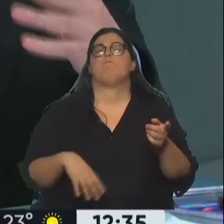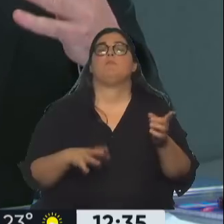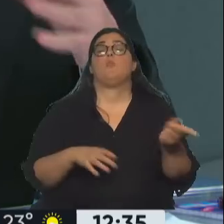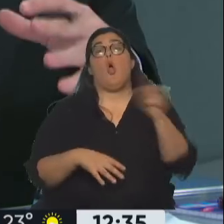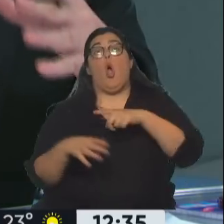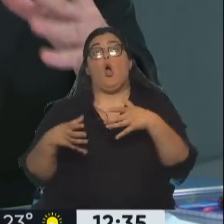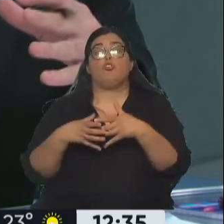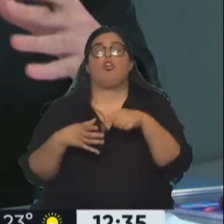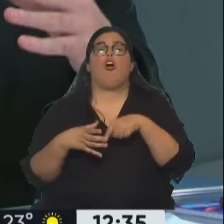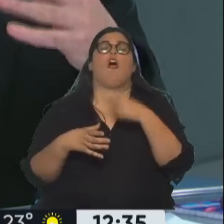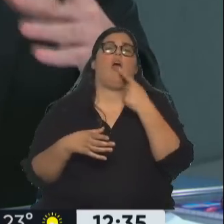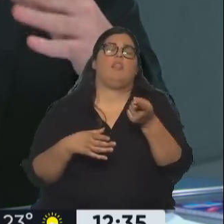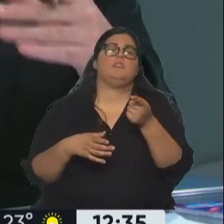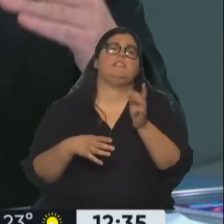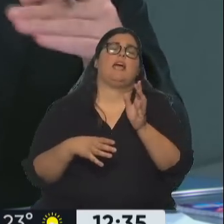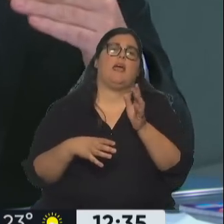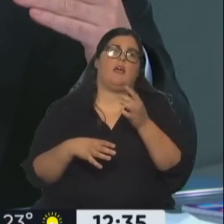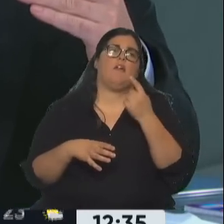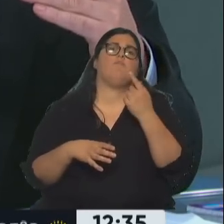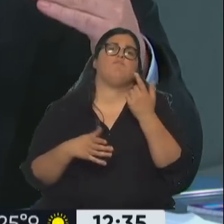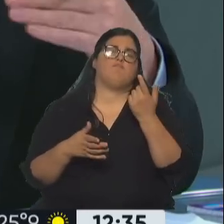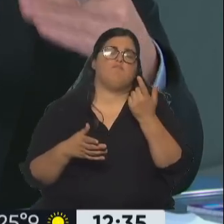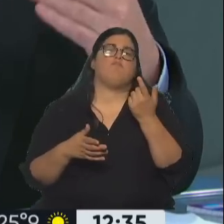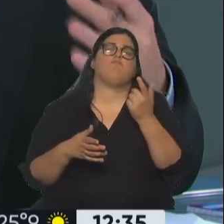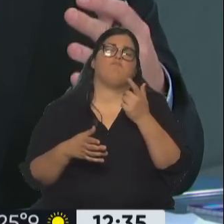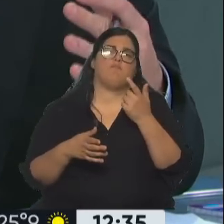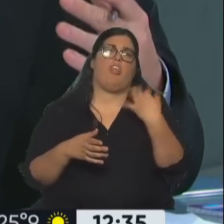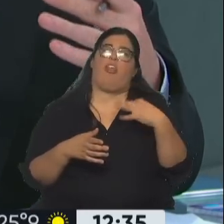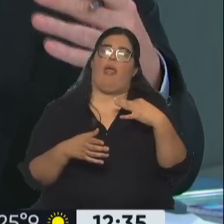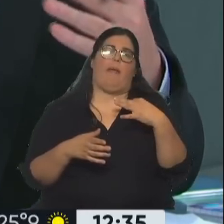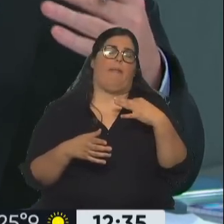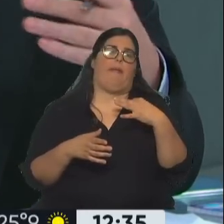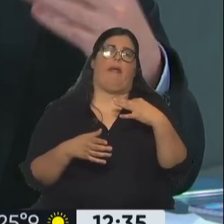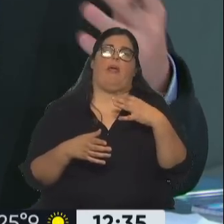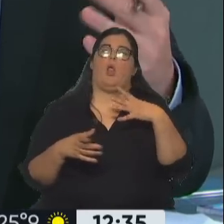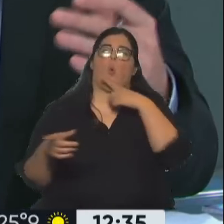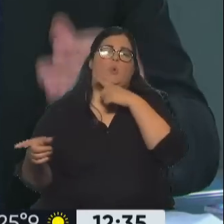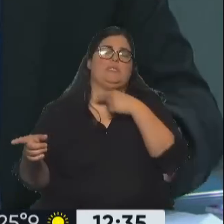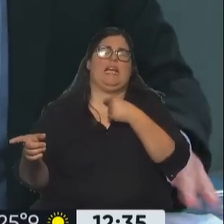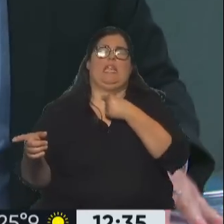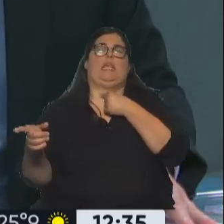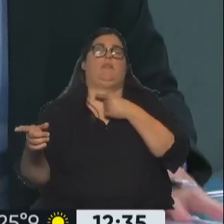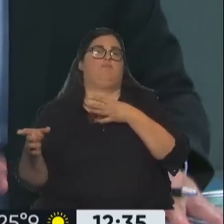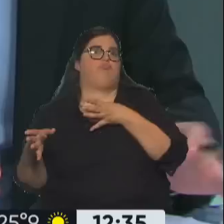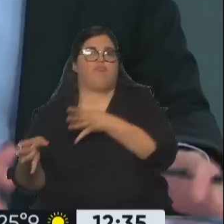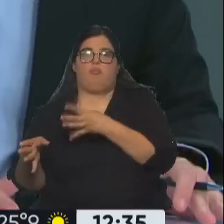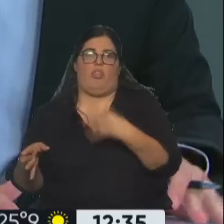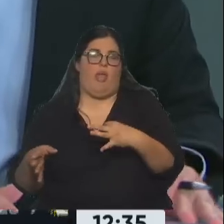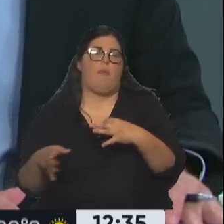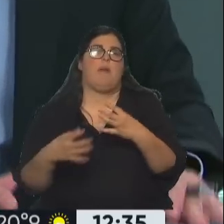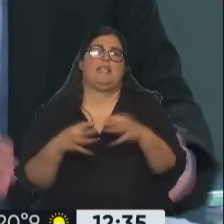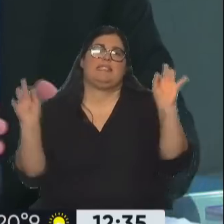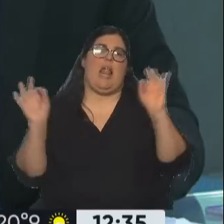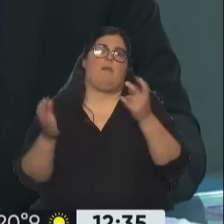países que planteaban una mirada como, bueno, hay que acorralar a Rusia y evitar que esto pueda